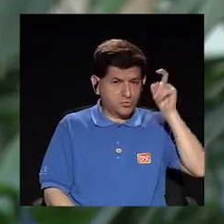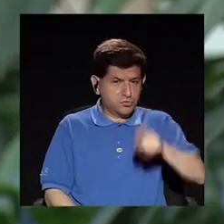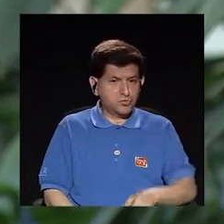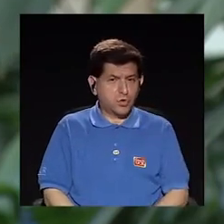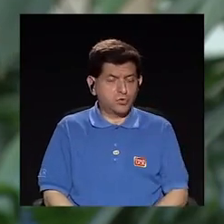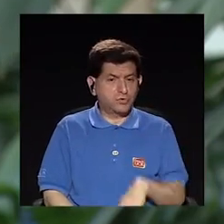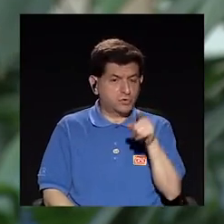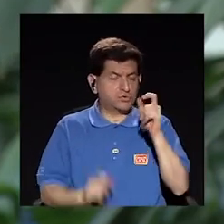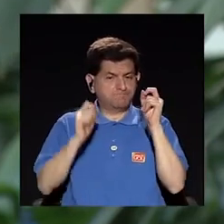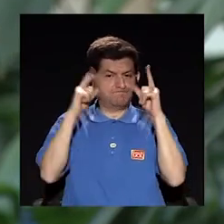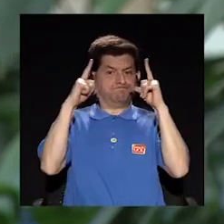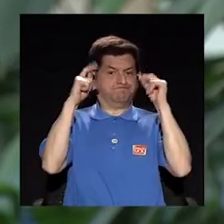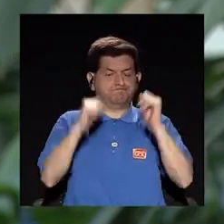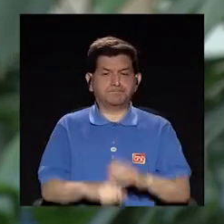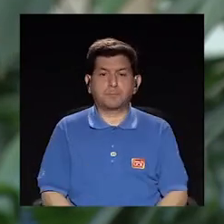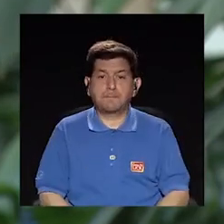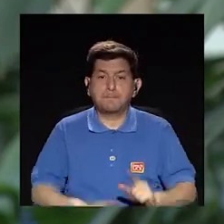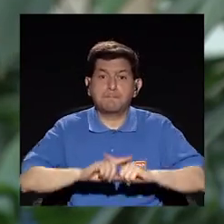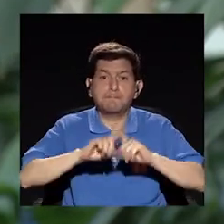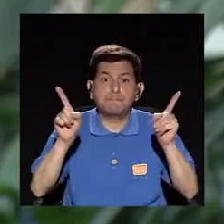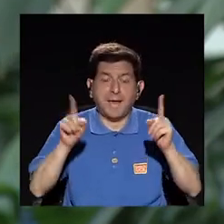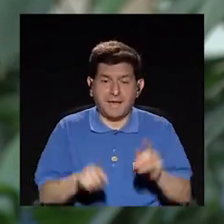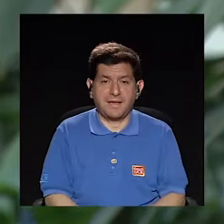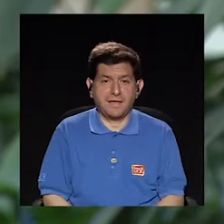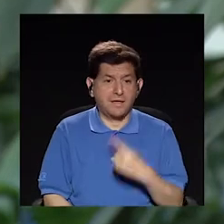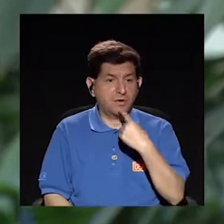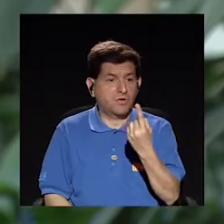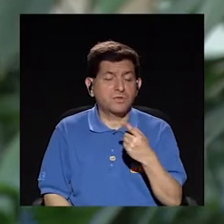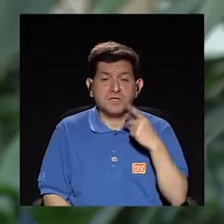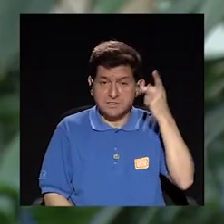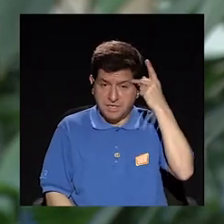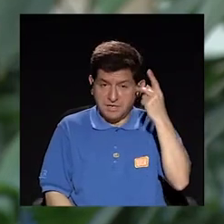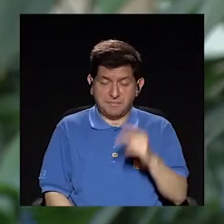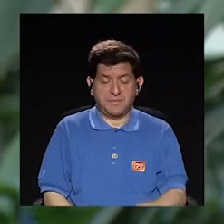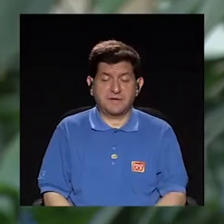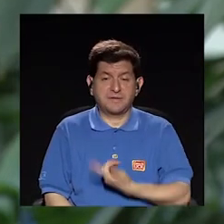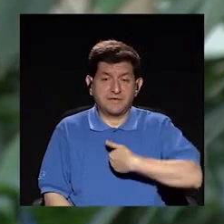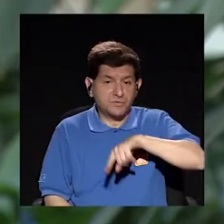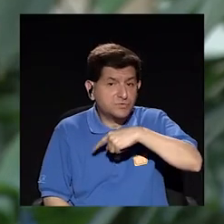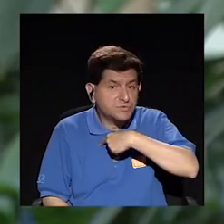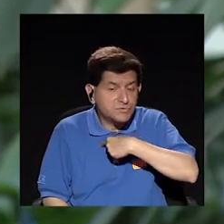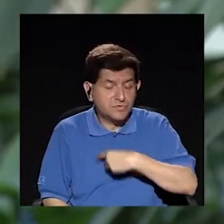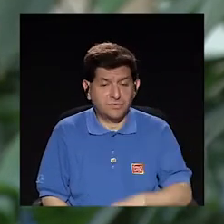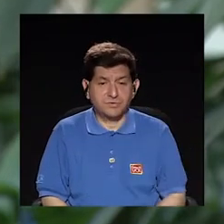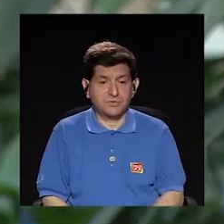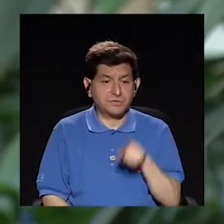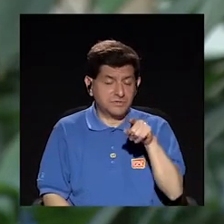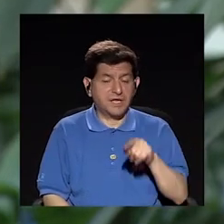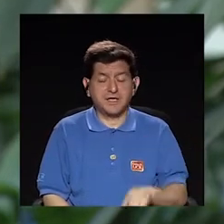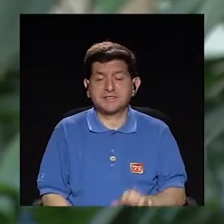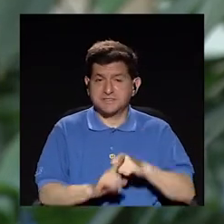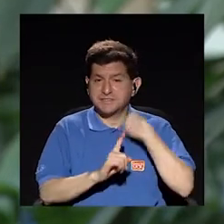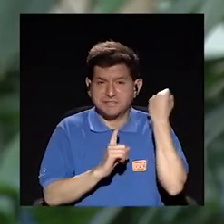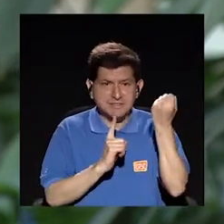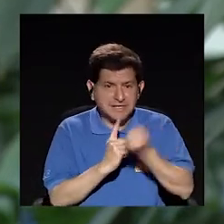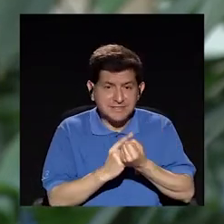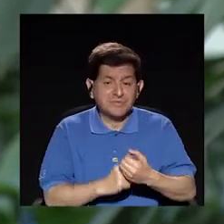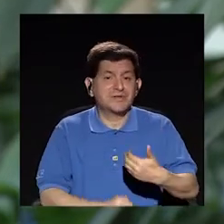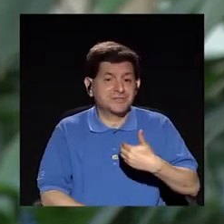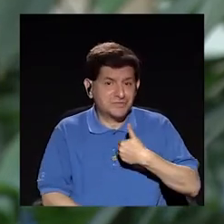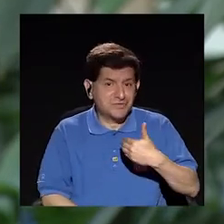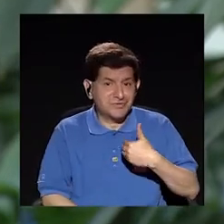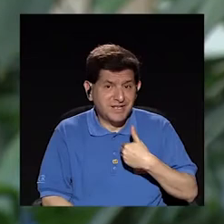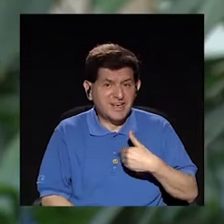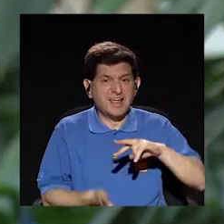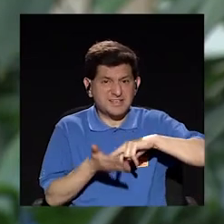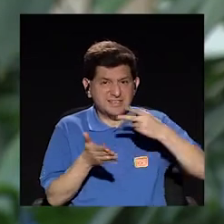como de prender las luces. Sin embargo, como nosotros les decimos a los padres de familia, no es que estos indicadores, si los